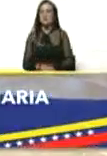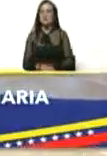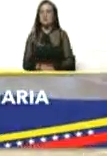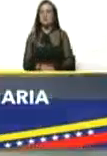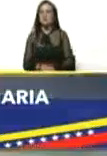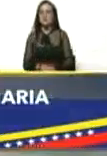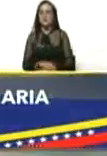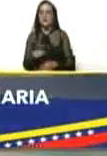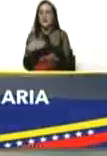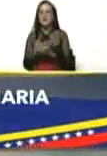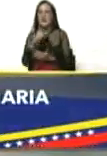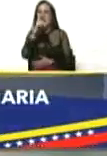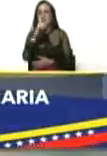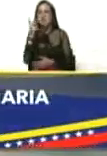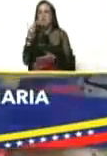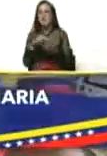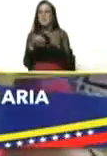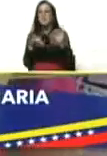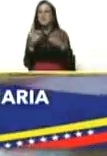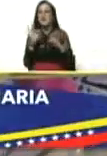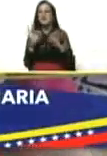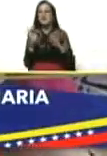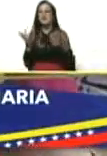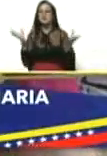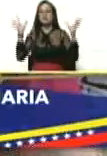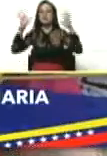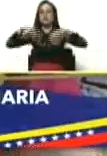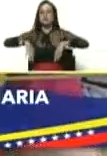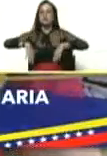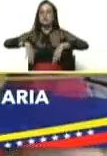zona hasta el año 2013, cuando fue demolida y luego